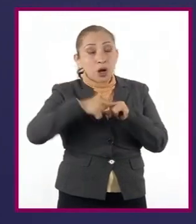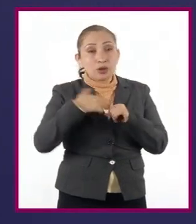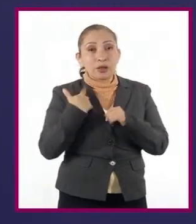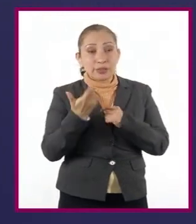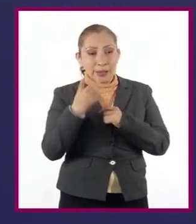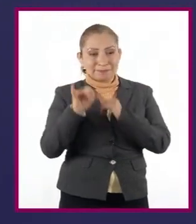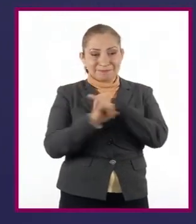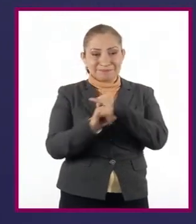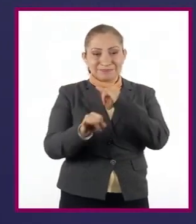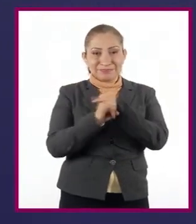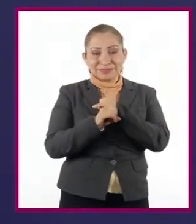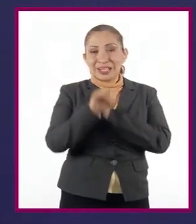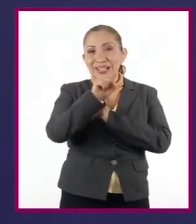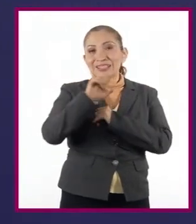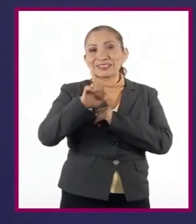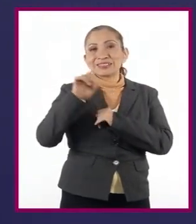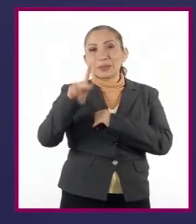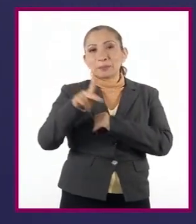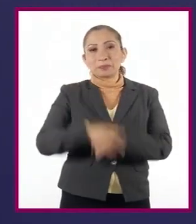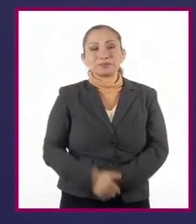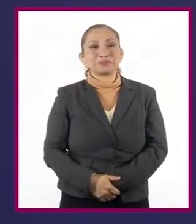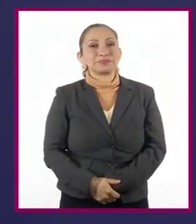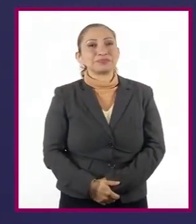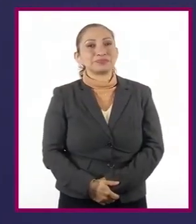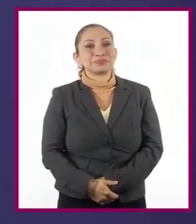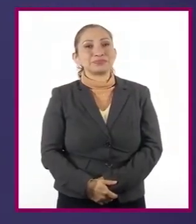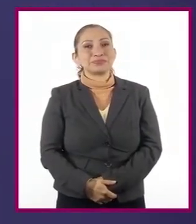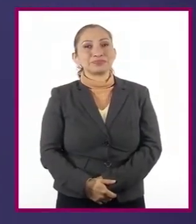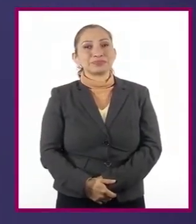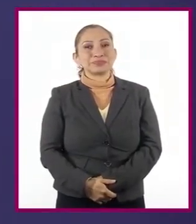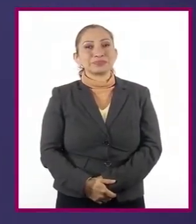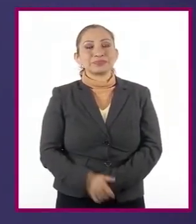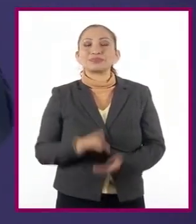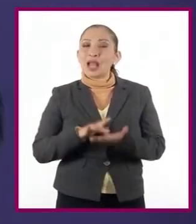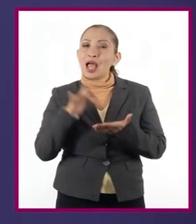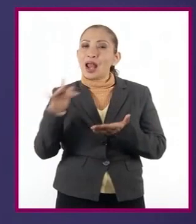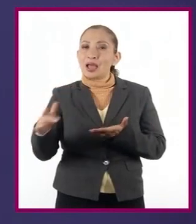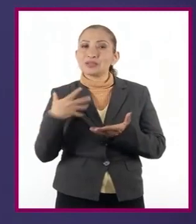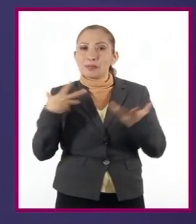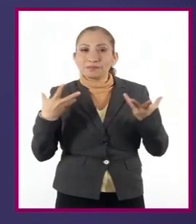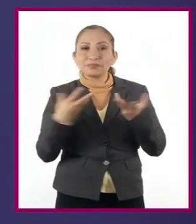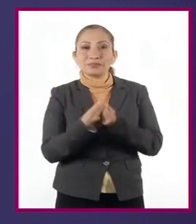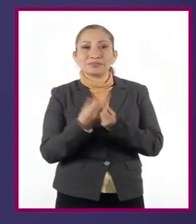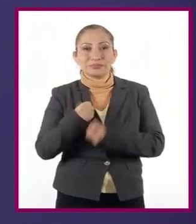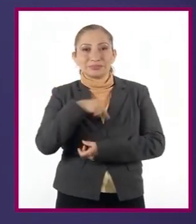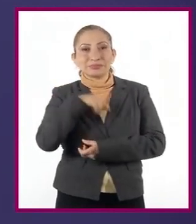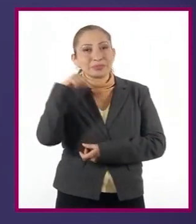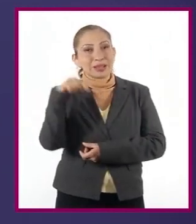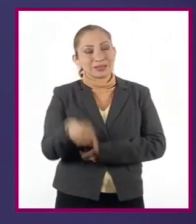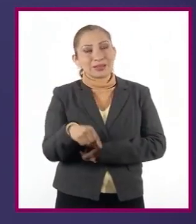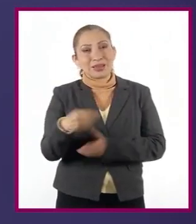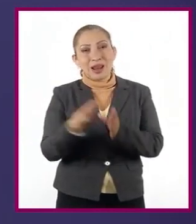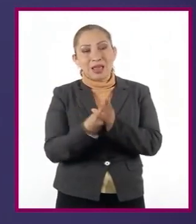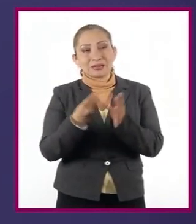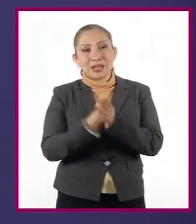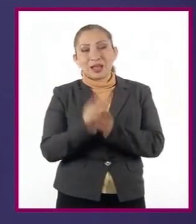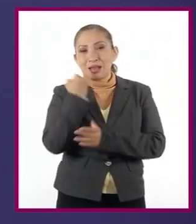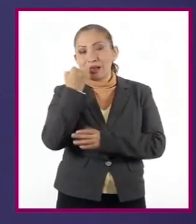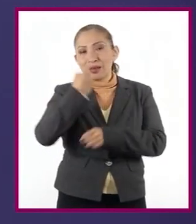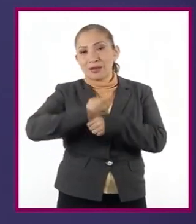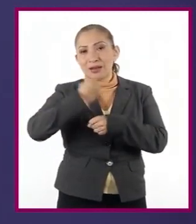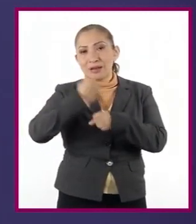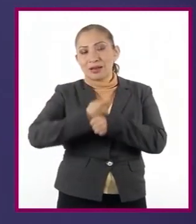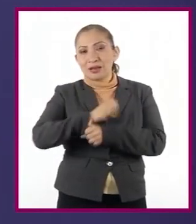través del portal de la Secretaría de Educación Pública. Gracias por compartir con nosotros esta sesión de Lengua